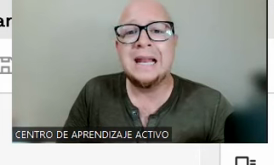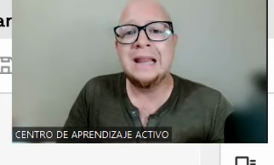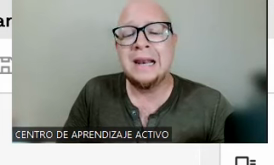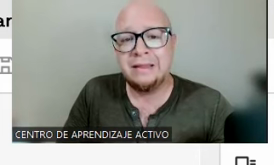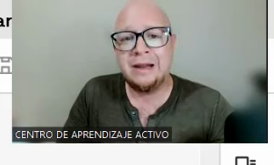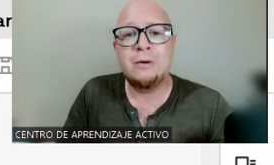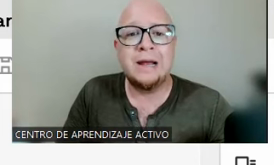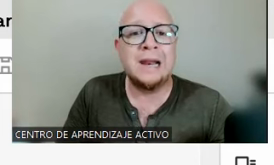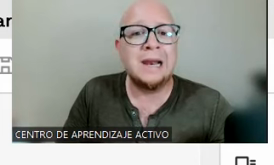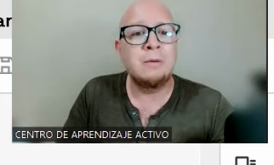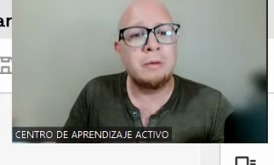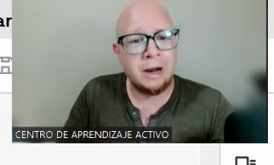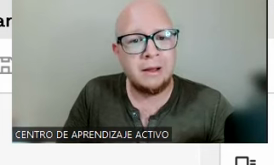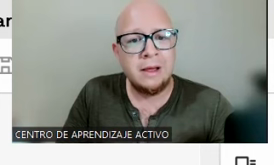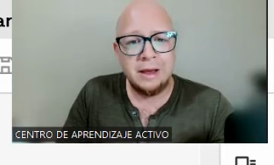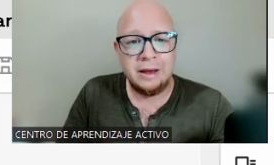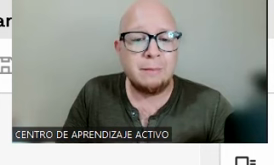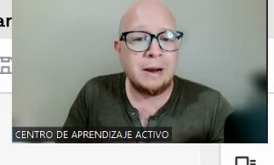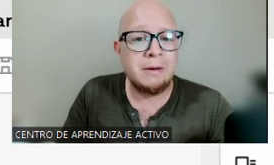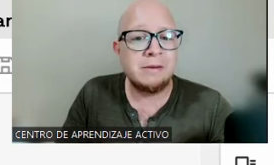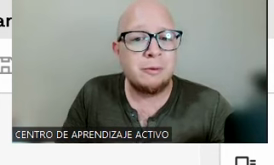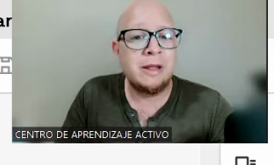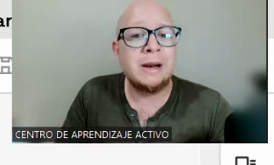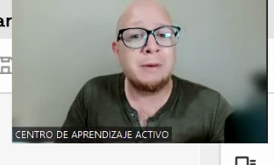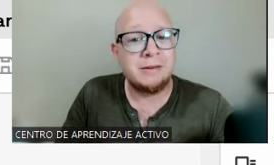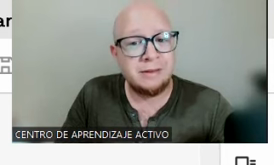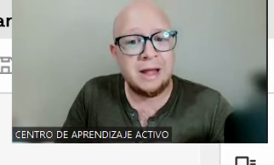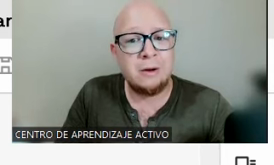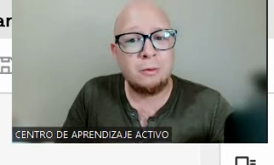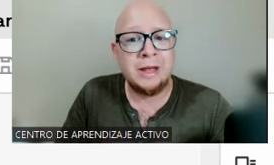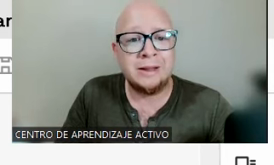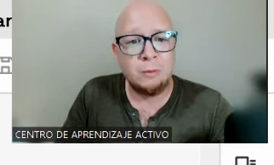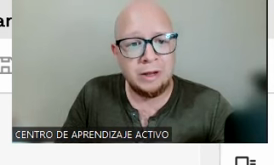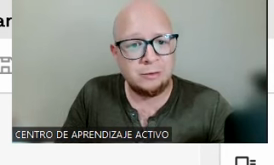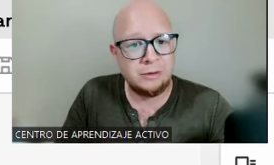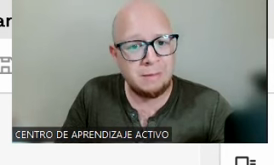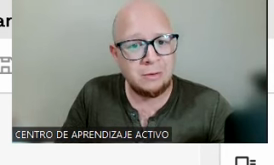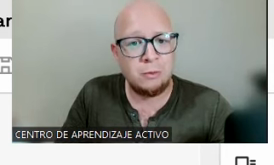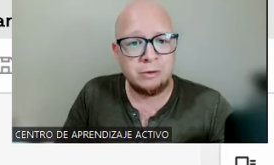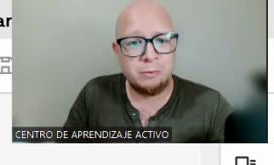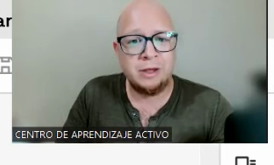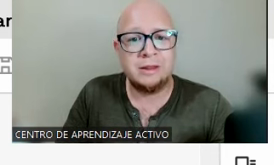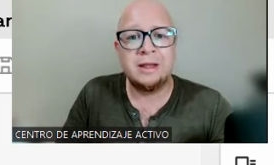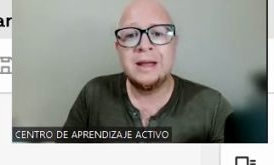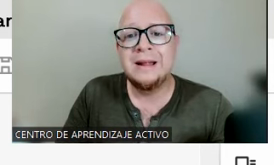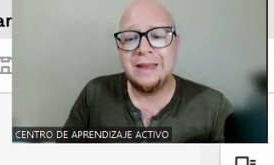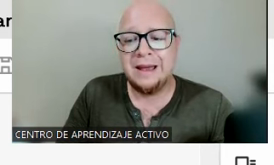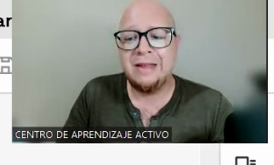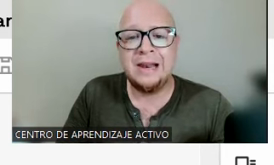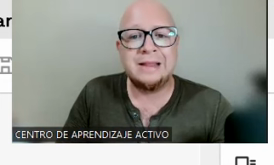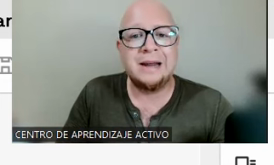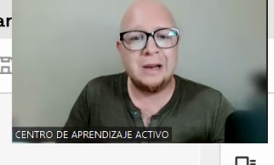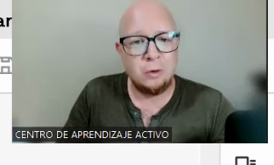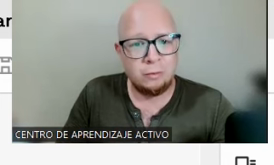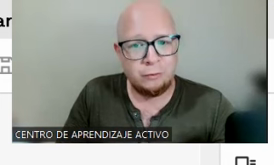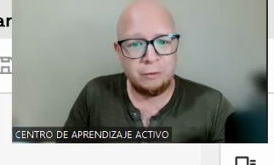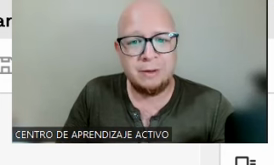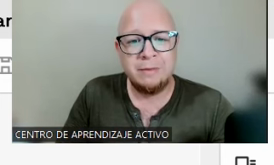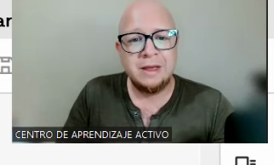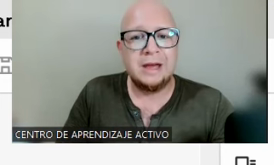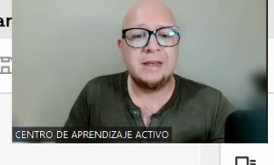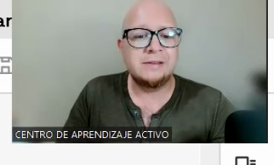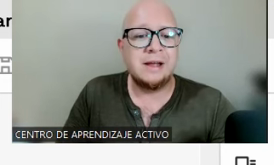el deletreo en la lengua oral. Cada palabra se puede representar con una articulación de mano correspondiente de cada letra que lo